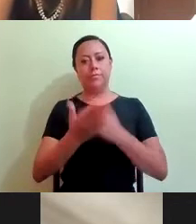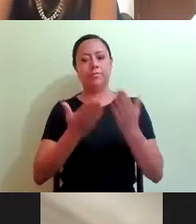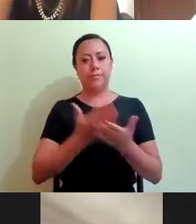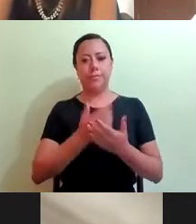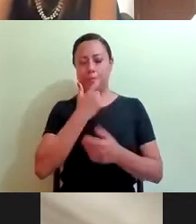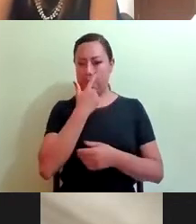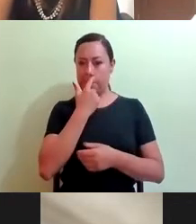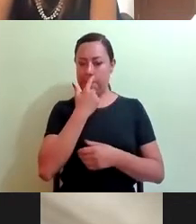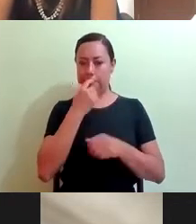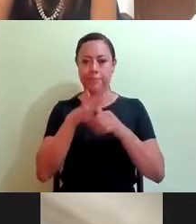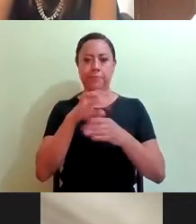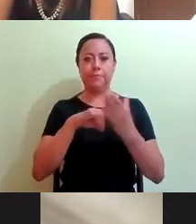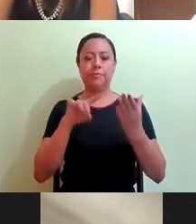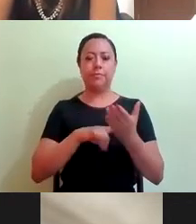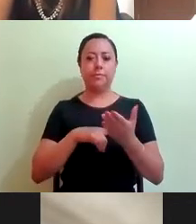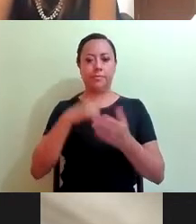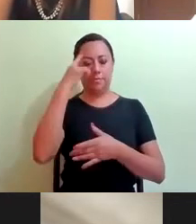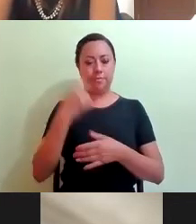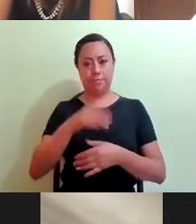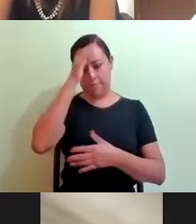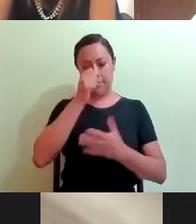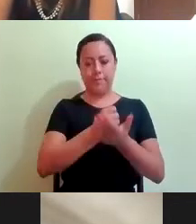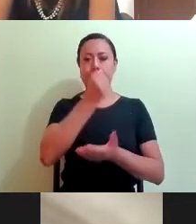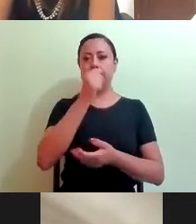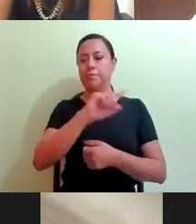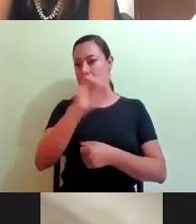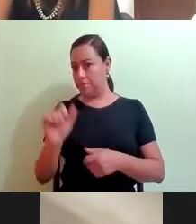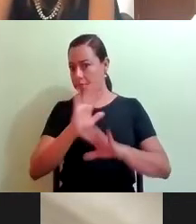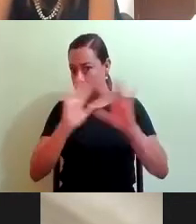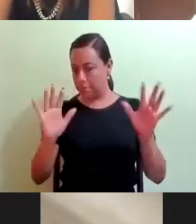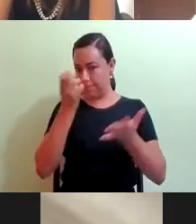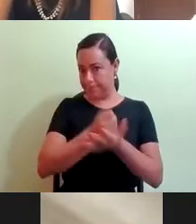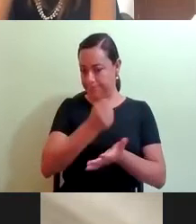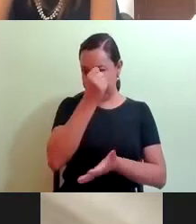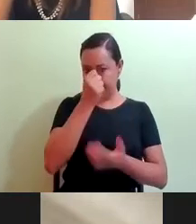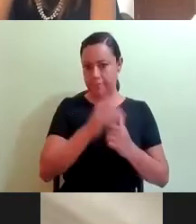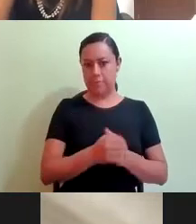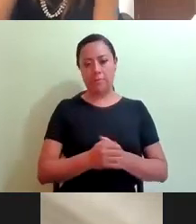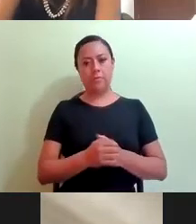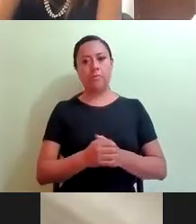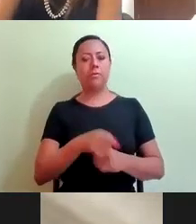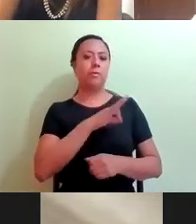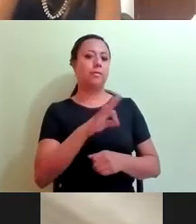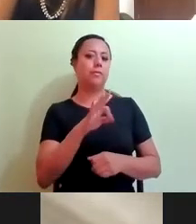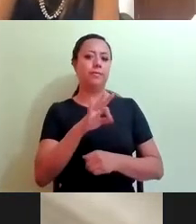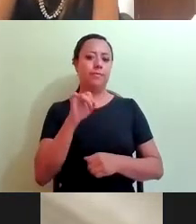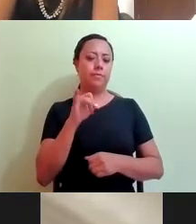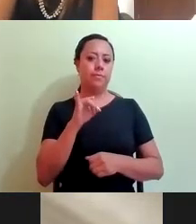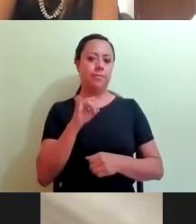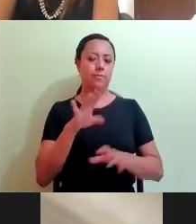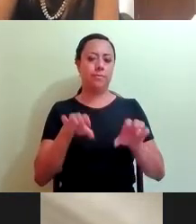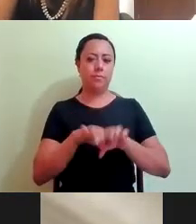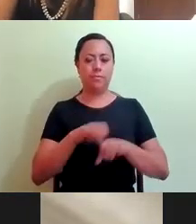a que se apruebe el acuerdo y ya una vez que se haya sometido a la misma, pues ya se estará determinando en qué